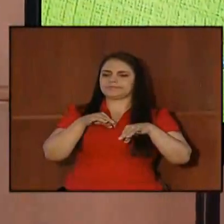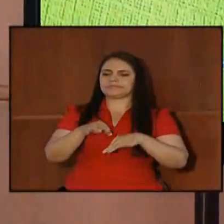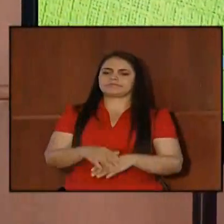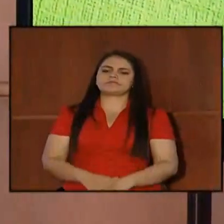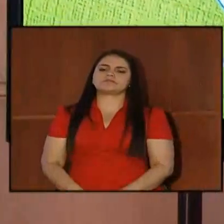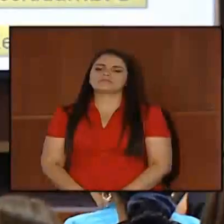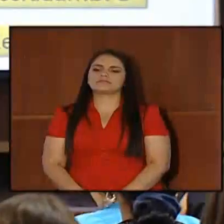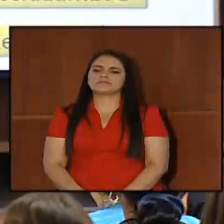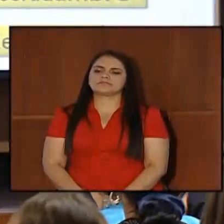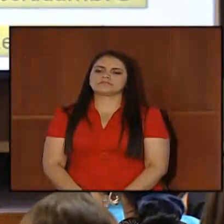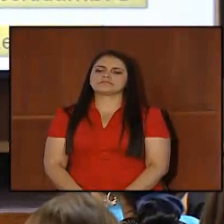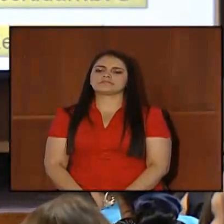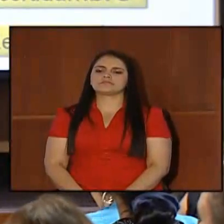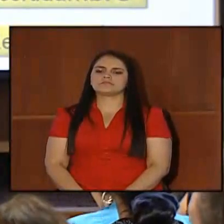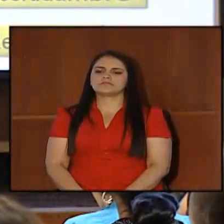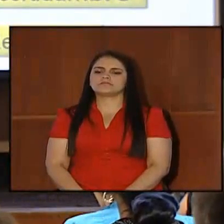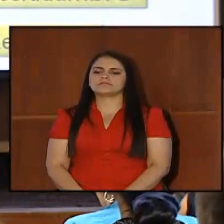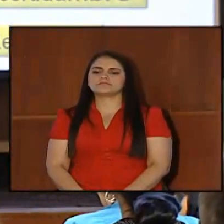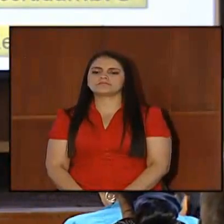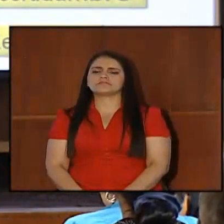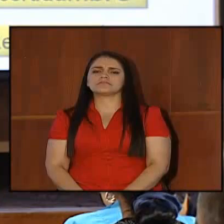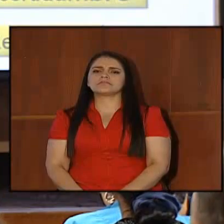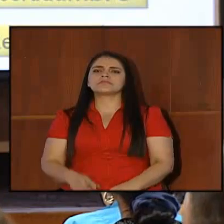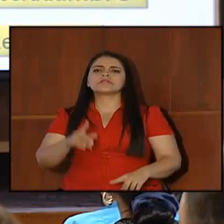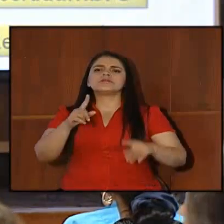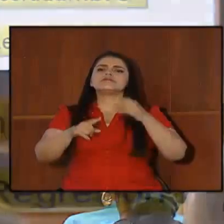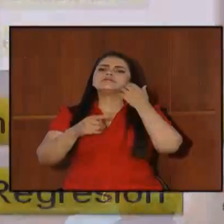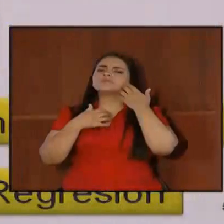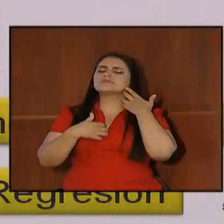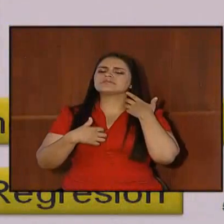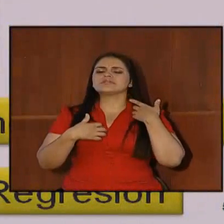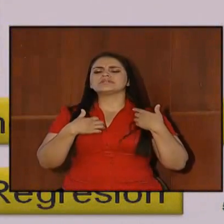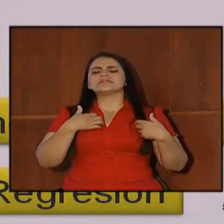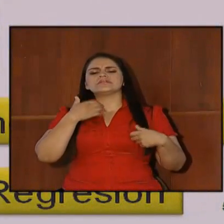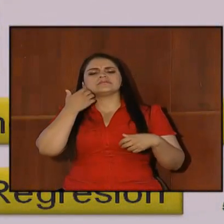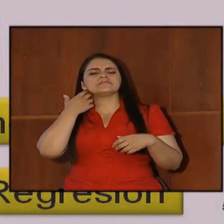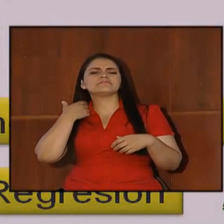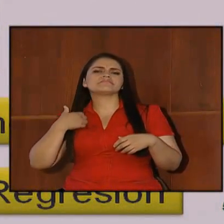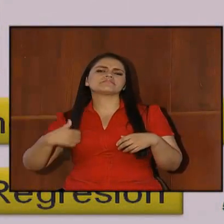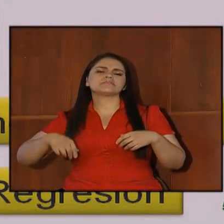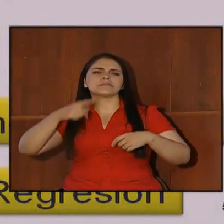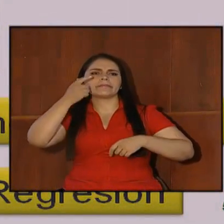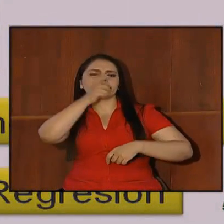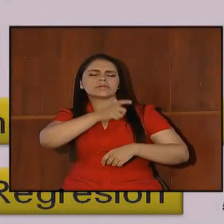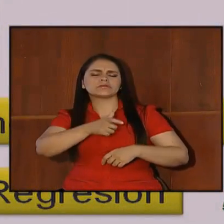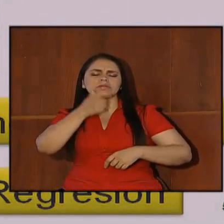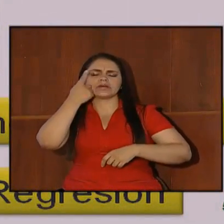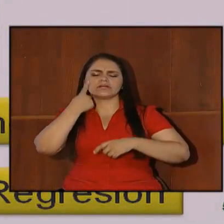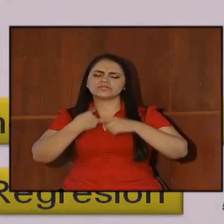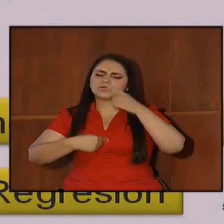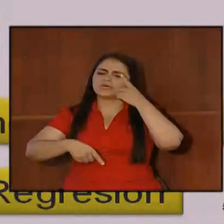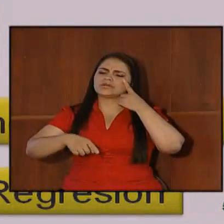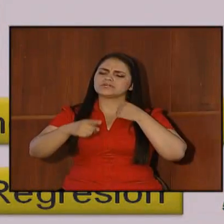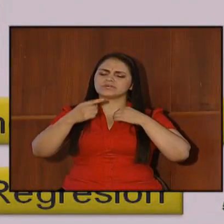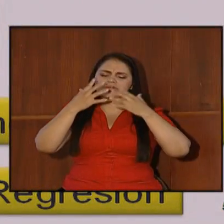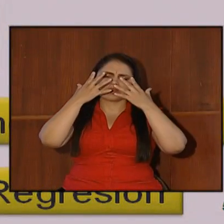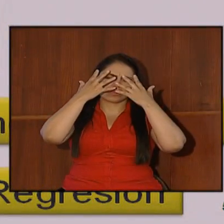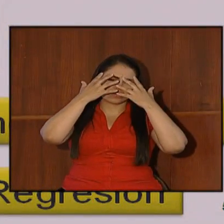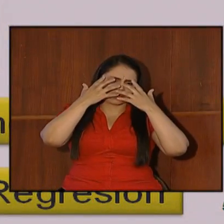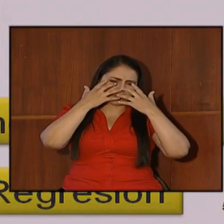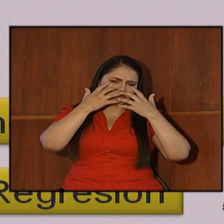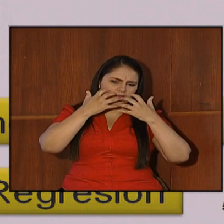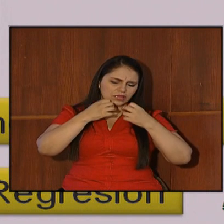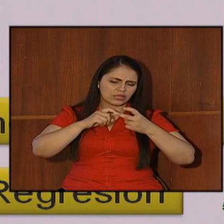Alteraciones emocionales. Fácil que le pase que el paciente llore constantemente, que esté deprimido, que